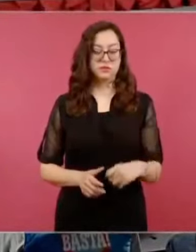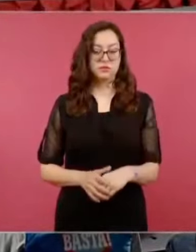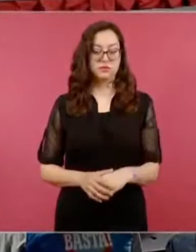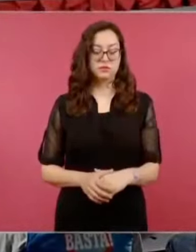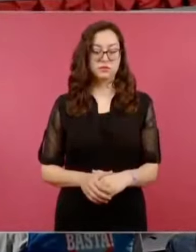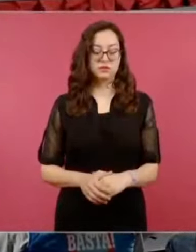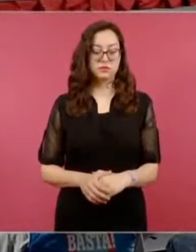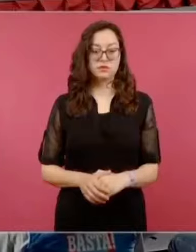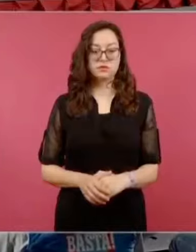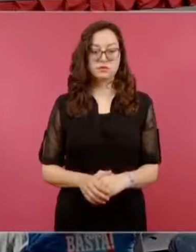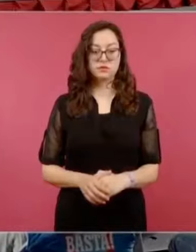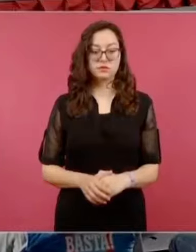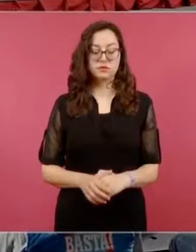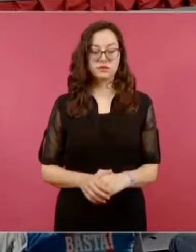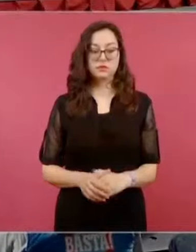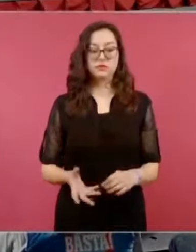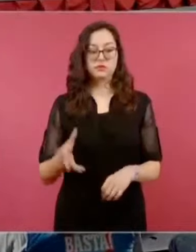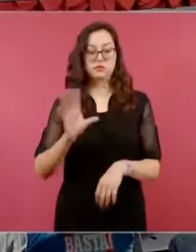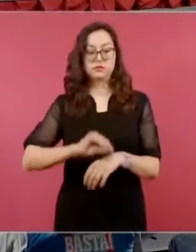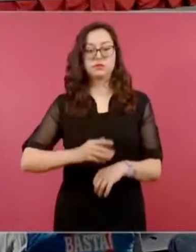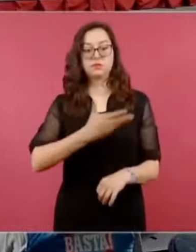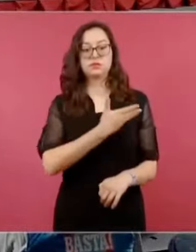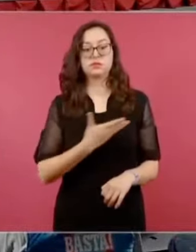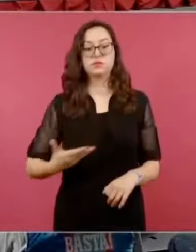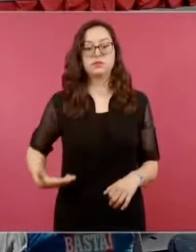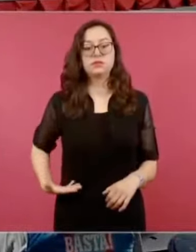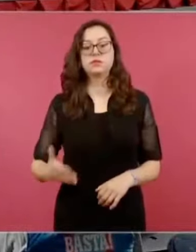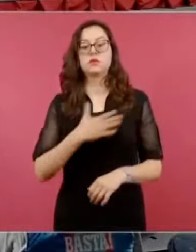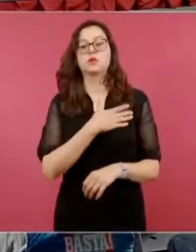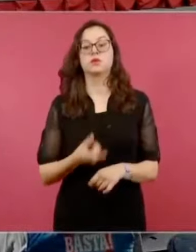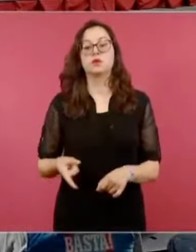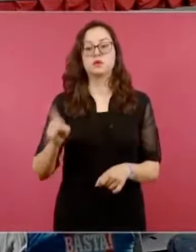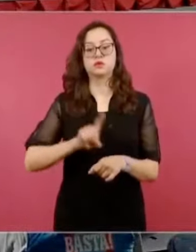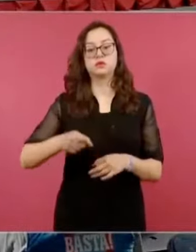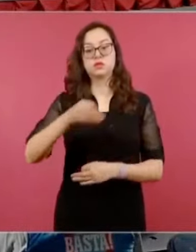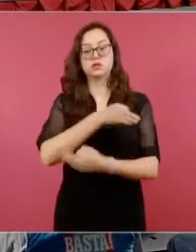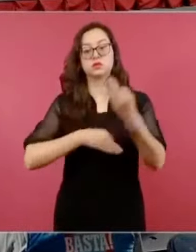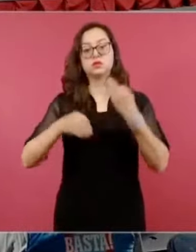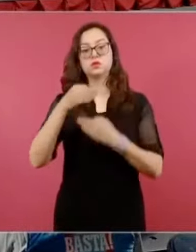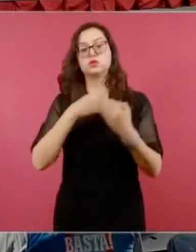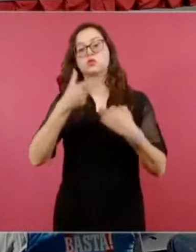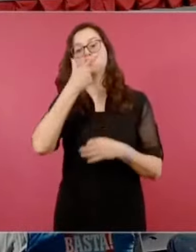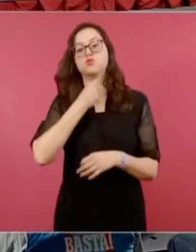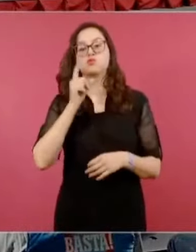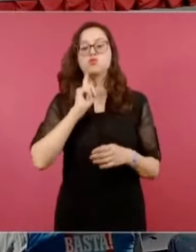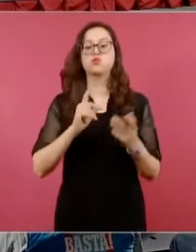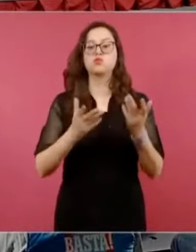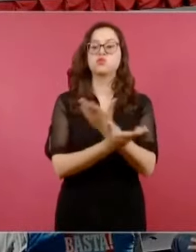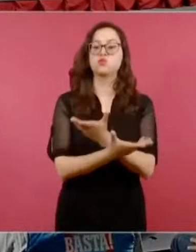gracias con su permiso Presidente buenos días a todas y a todos estamos dando ahora el